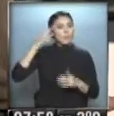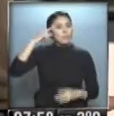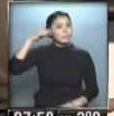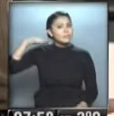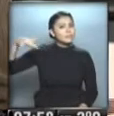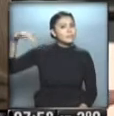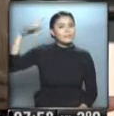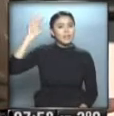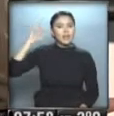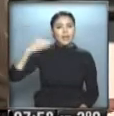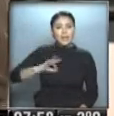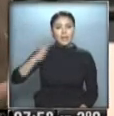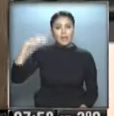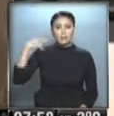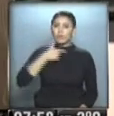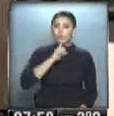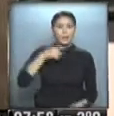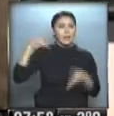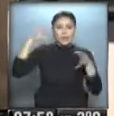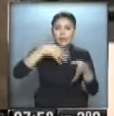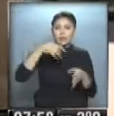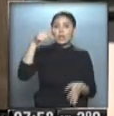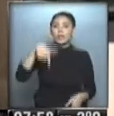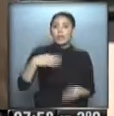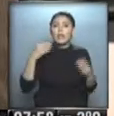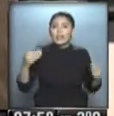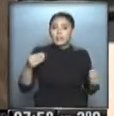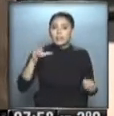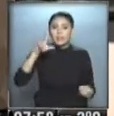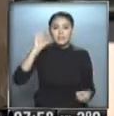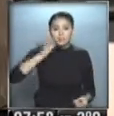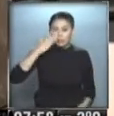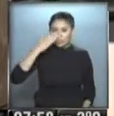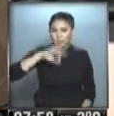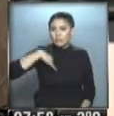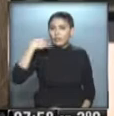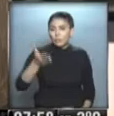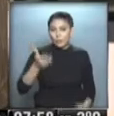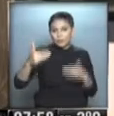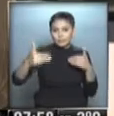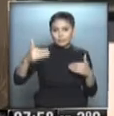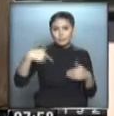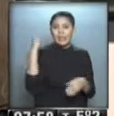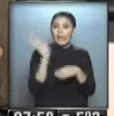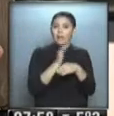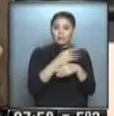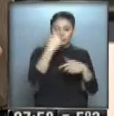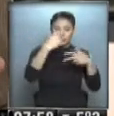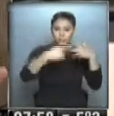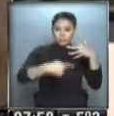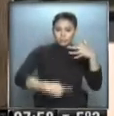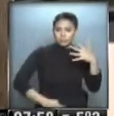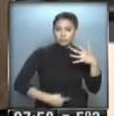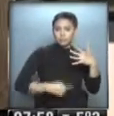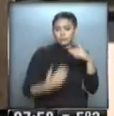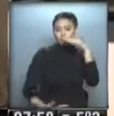aquellos 70 no querían la guerra y que hoy que les está pasando 30 años después un seleccionado de actores no solamente